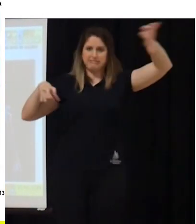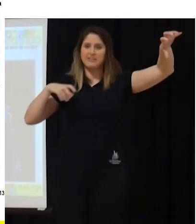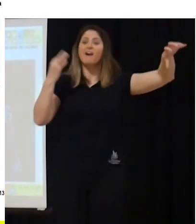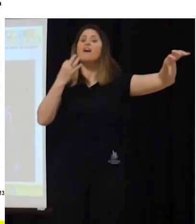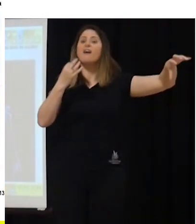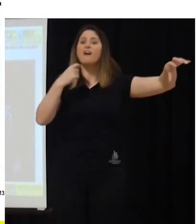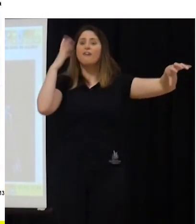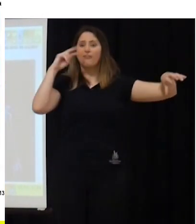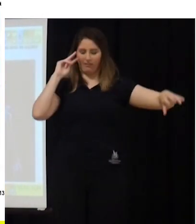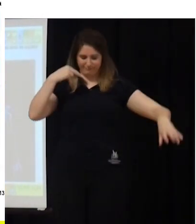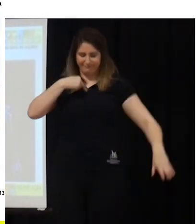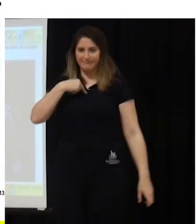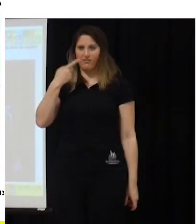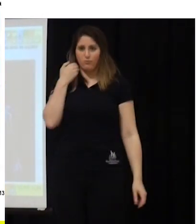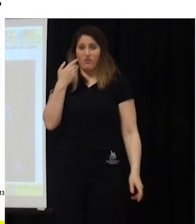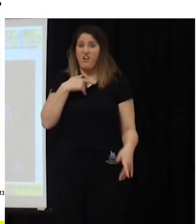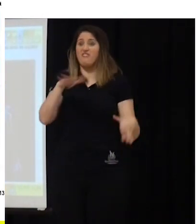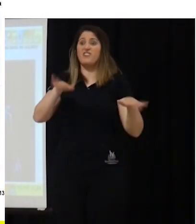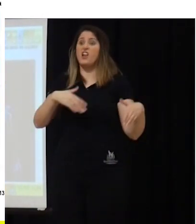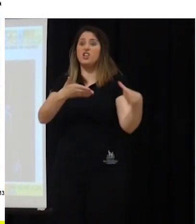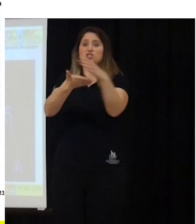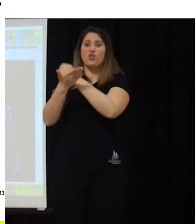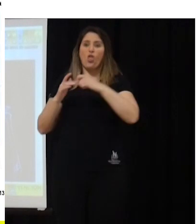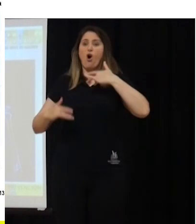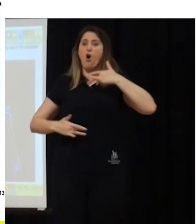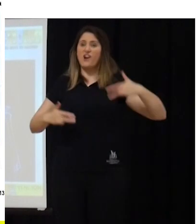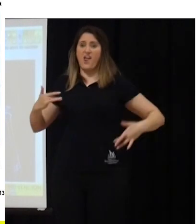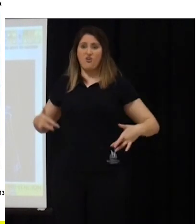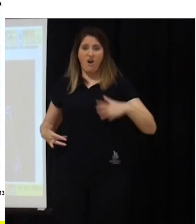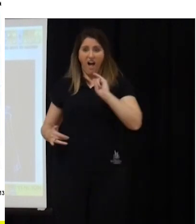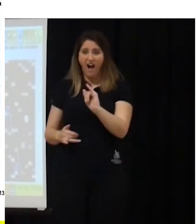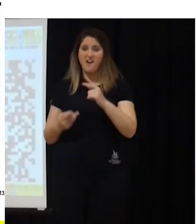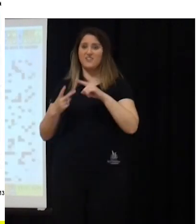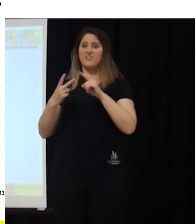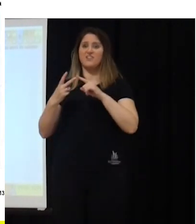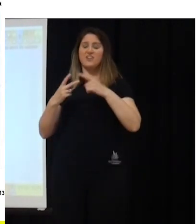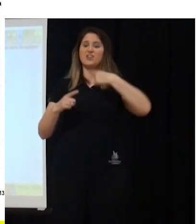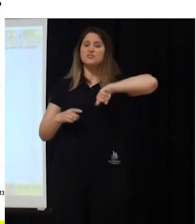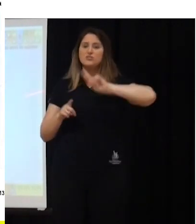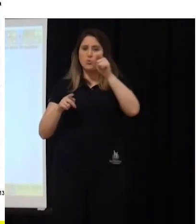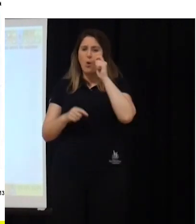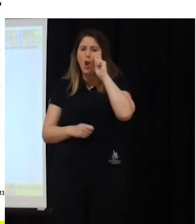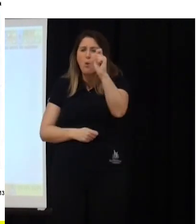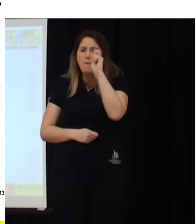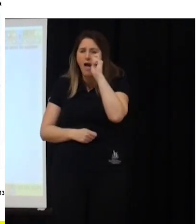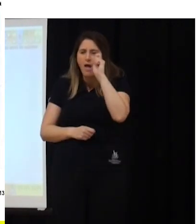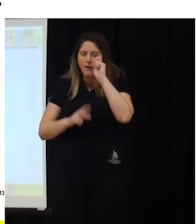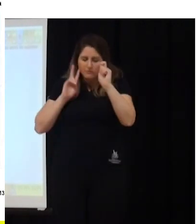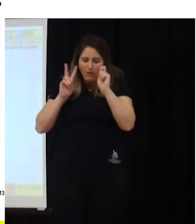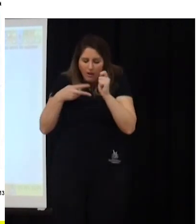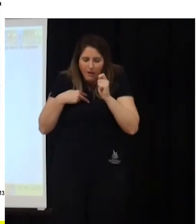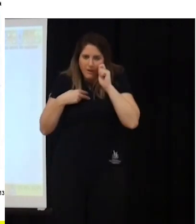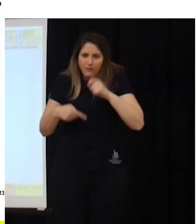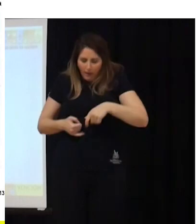nos damos cuenta que en el interior estamos formados por órganos. Que si miramos con una pequeña lupa, ese es un fragmento